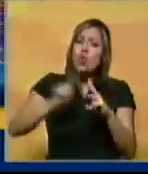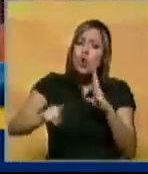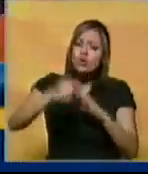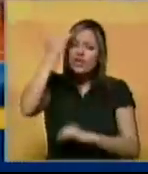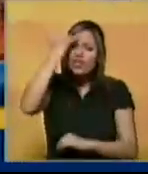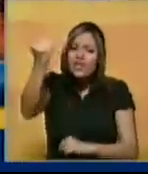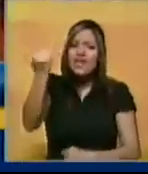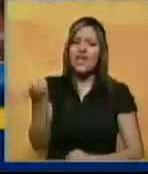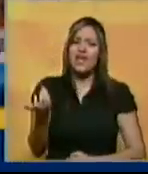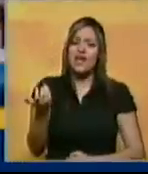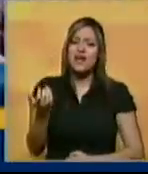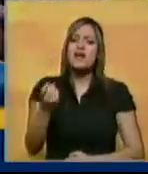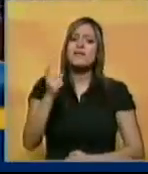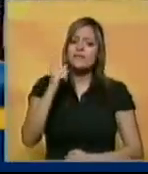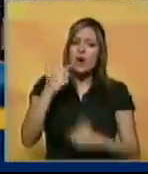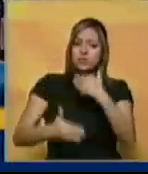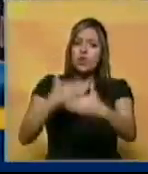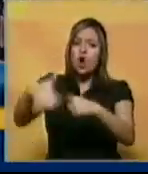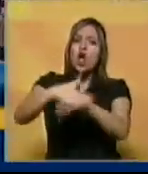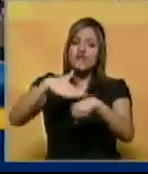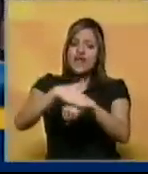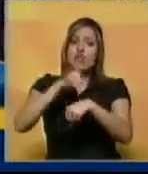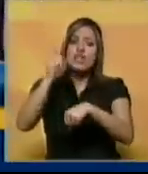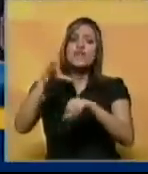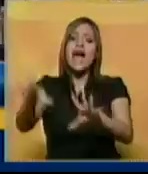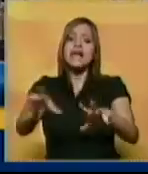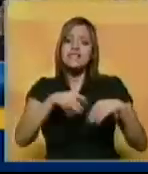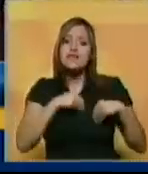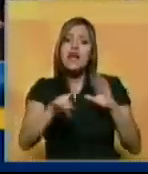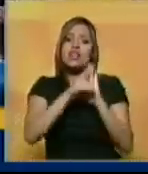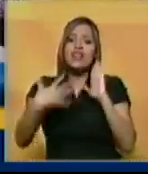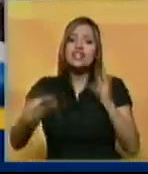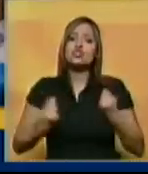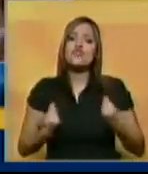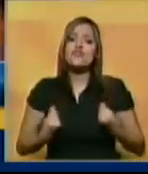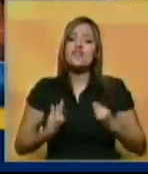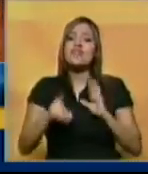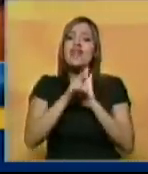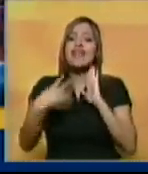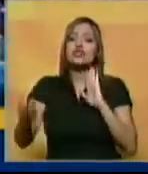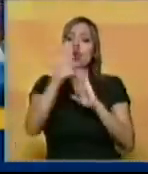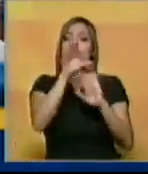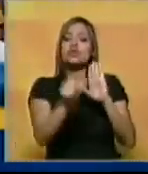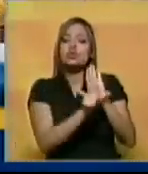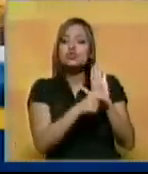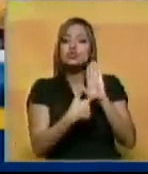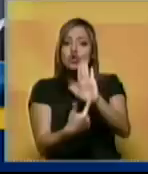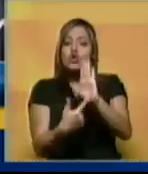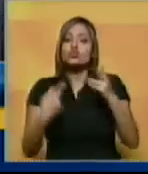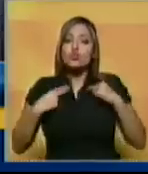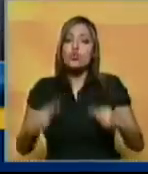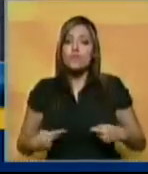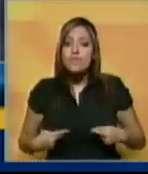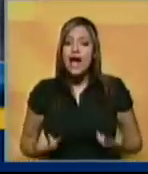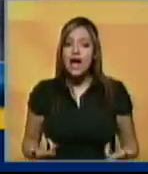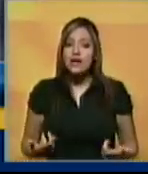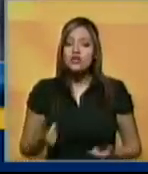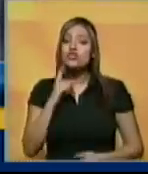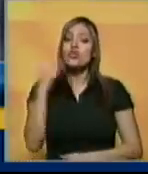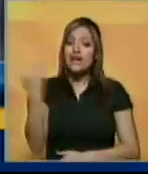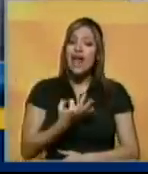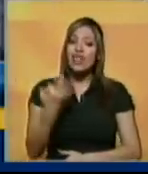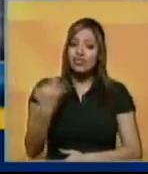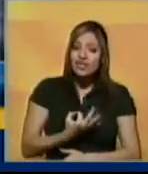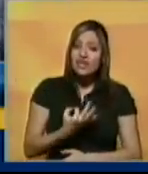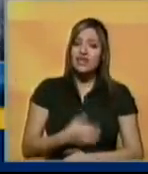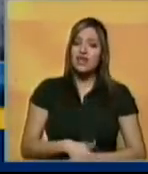que vayan en tendencia a que el gobierno asuma el derecho a la vida como un derecho constitucional y un derecho humano y que está garantizado